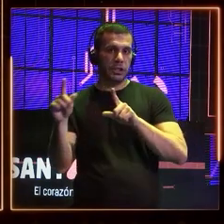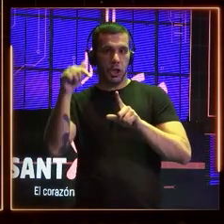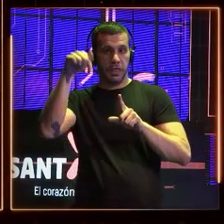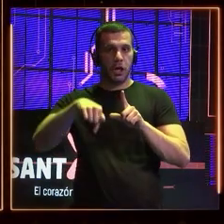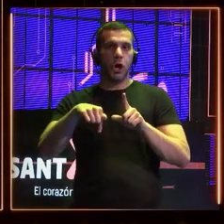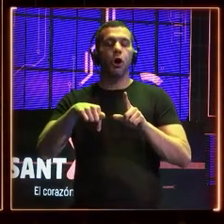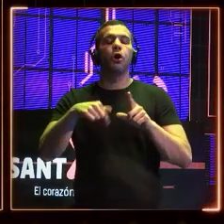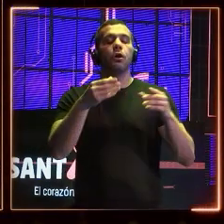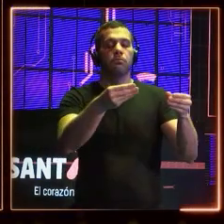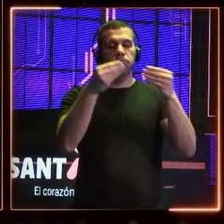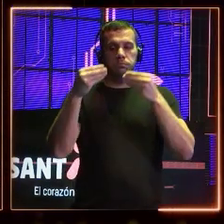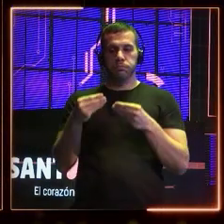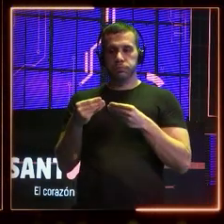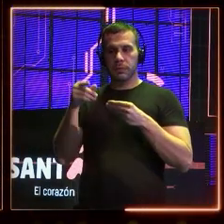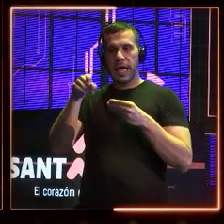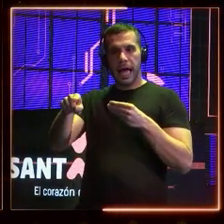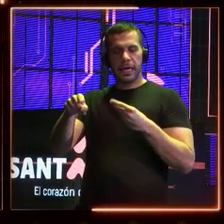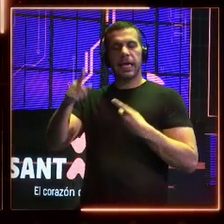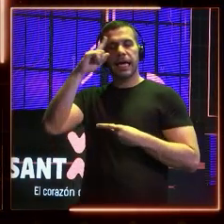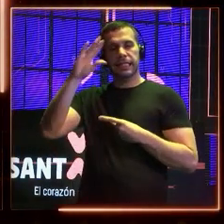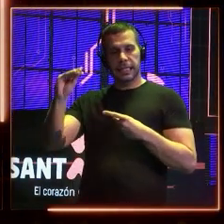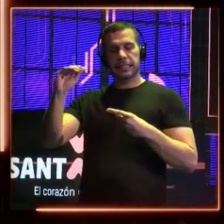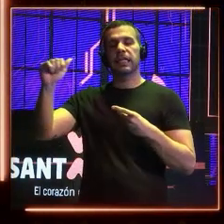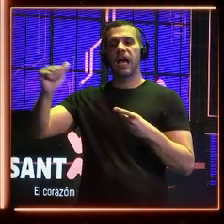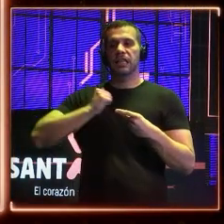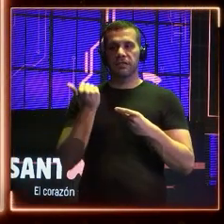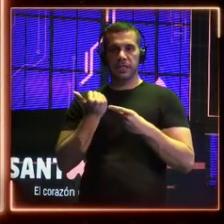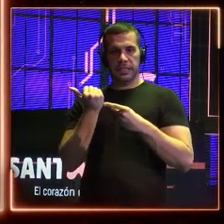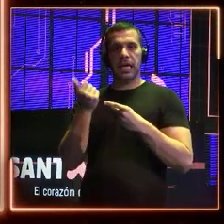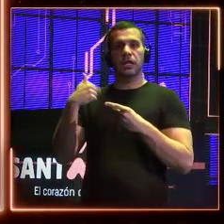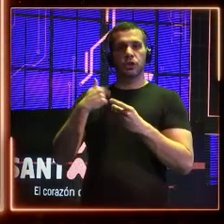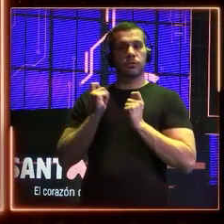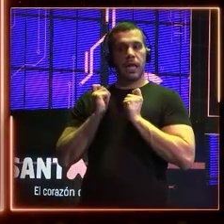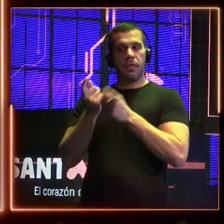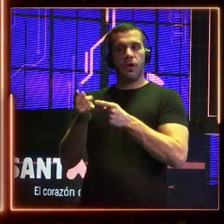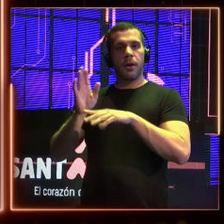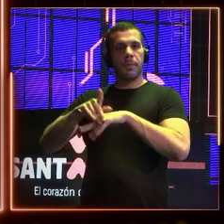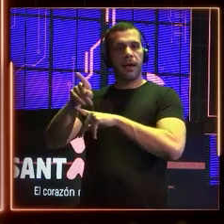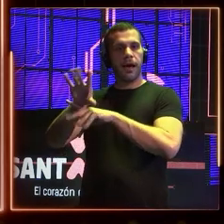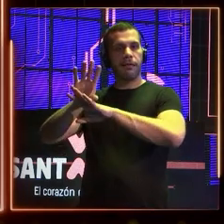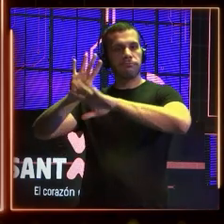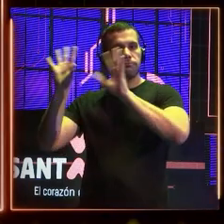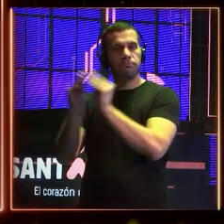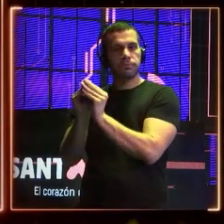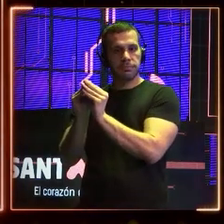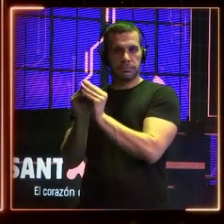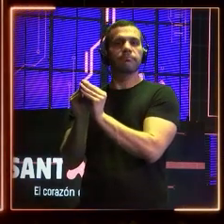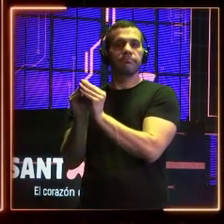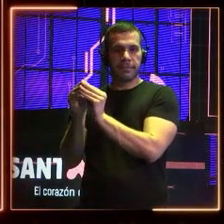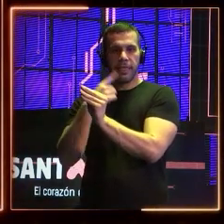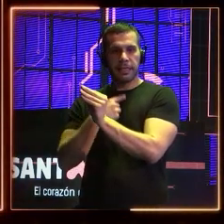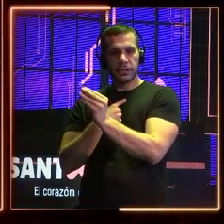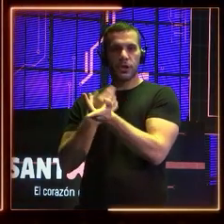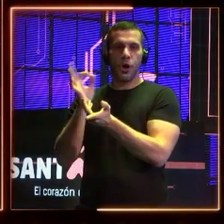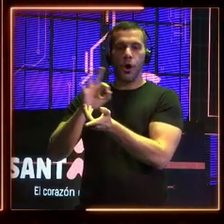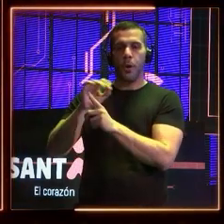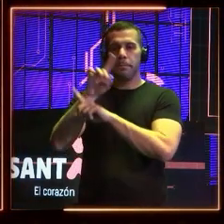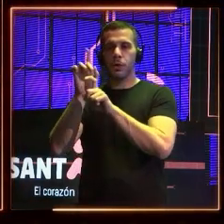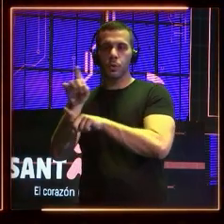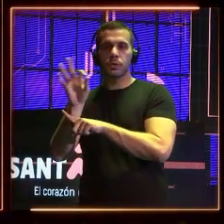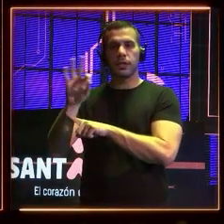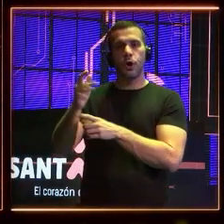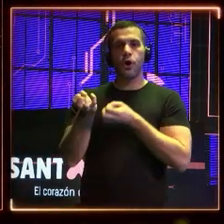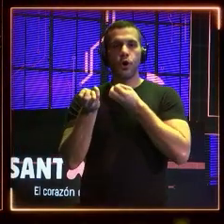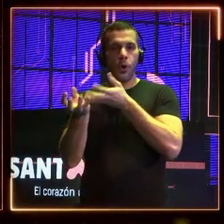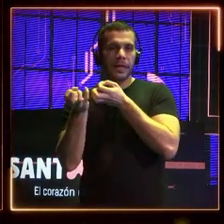de Inteligencia artificial y podáis pedirla que la resuma o que os diga qué es lo que se ha dicho en determinado tipo de momento o qué preguntas o comentarios